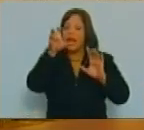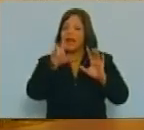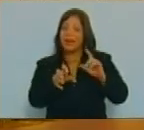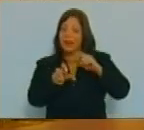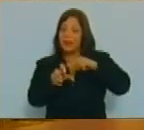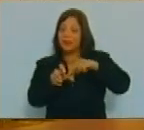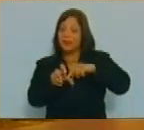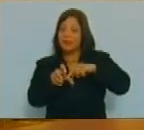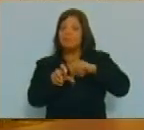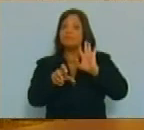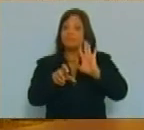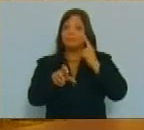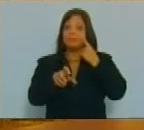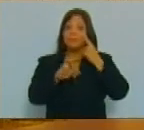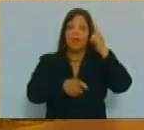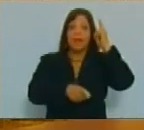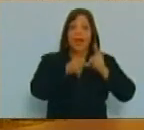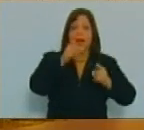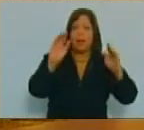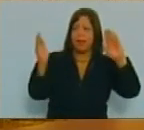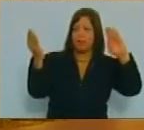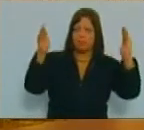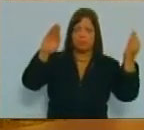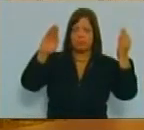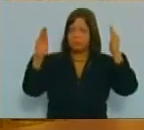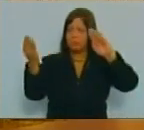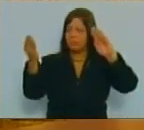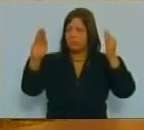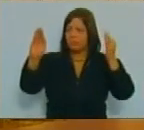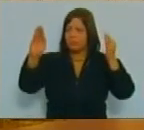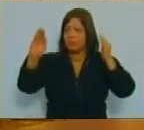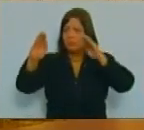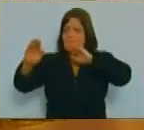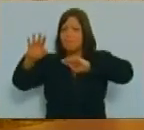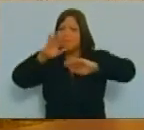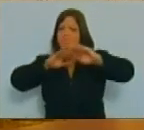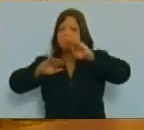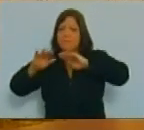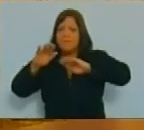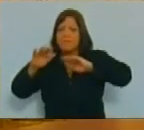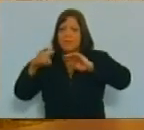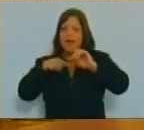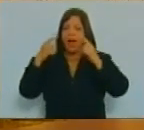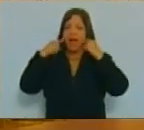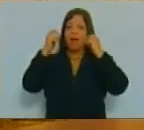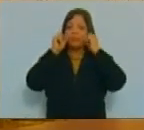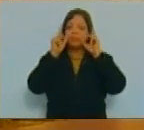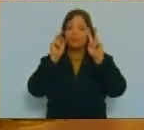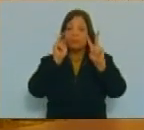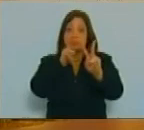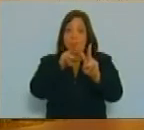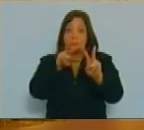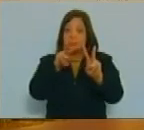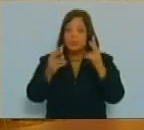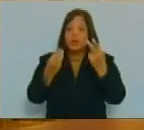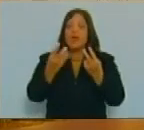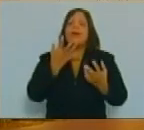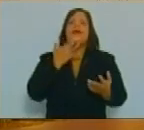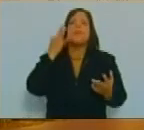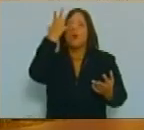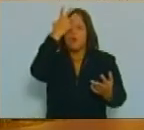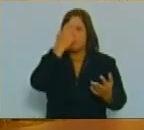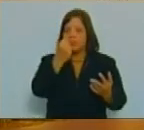porque tenemos un contraste entre la victimización y la percepción por ejemplo